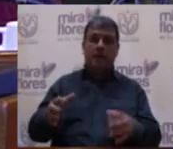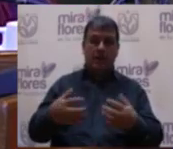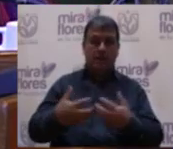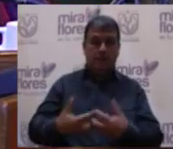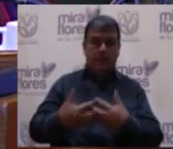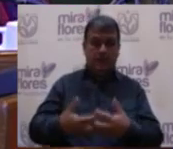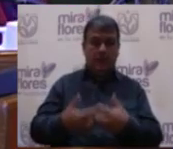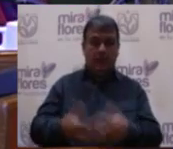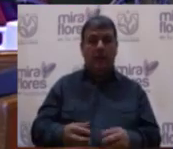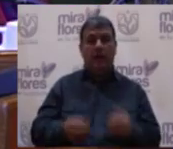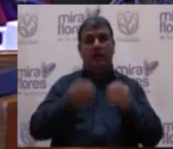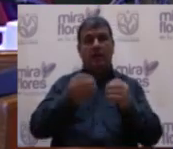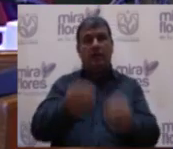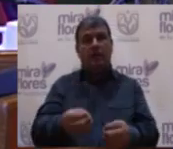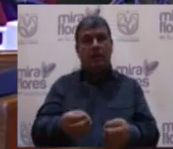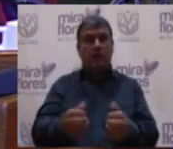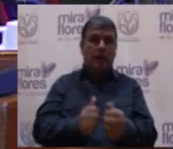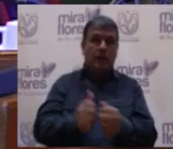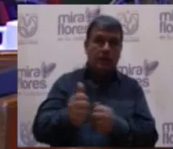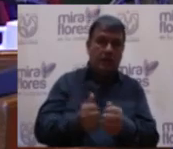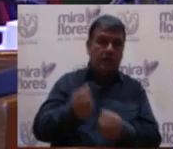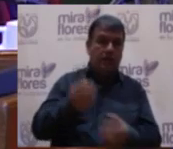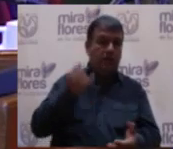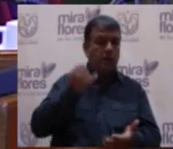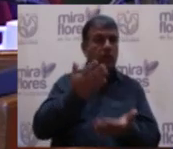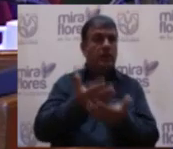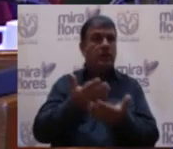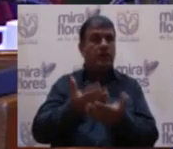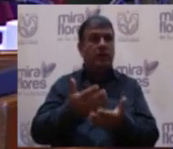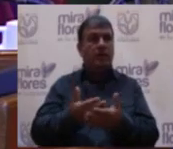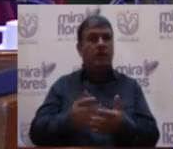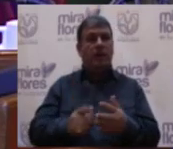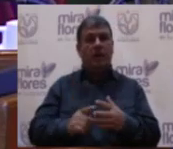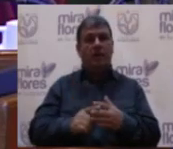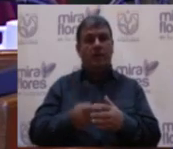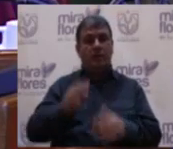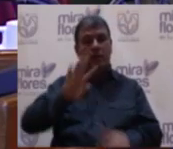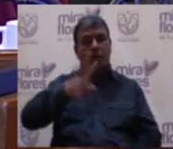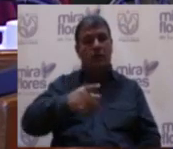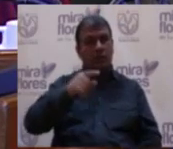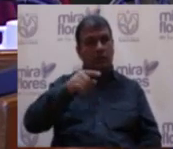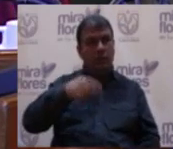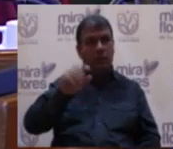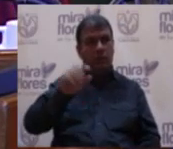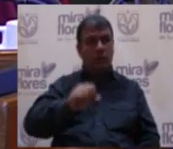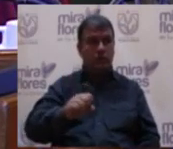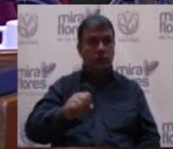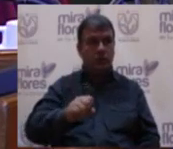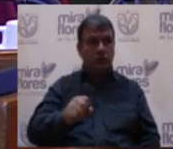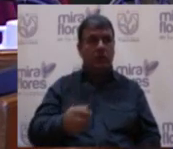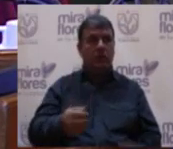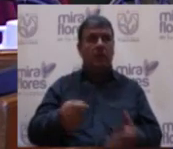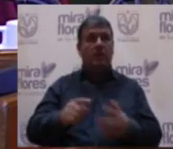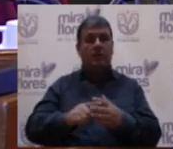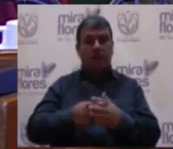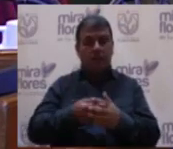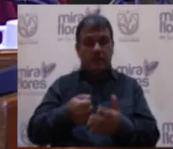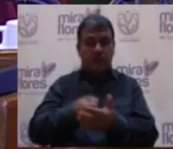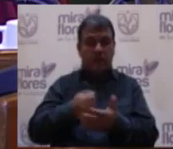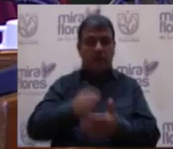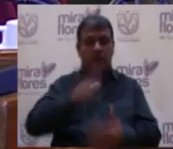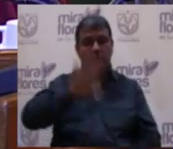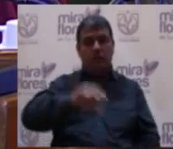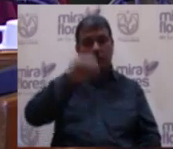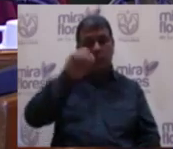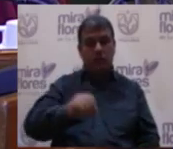a presentarse para esta propuesta, establece que a partir de 4 millones de soles se empieza a pagar el 5%